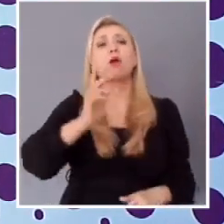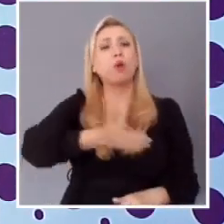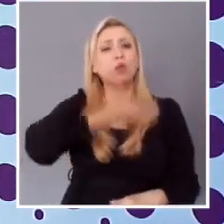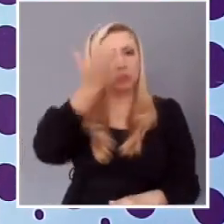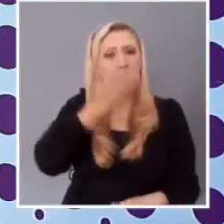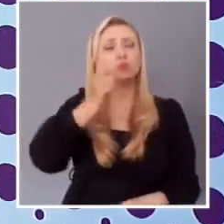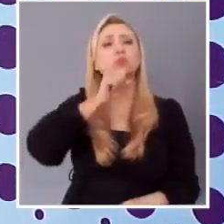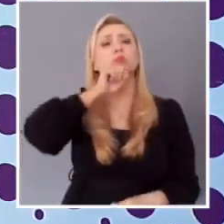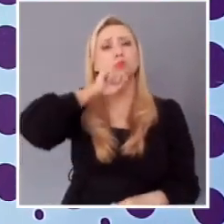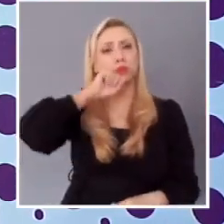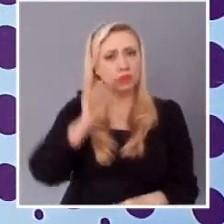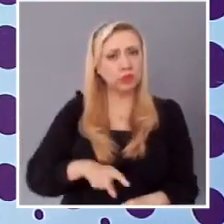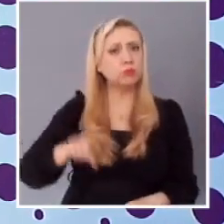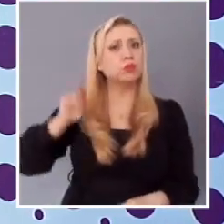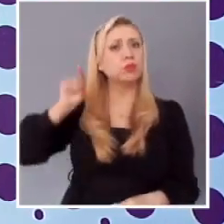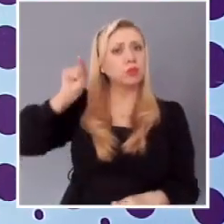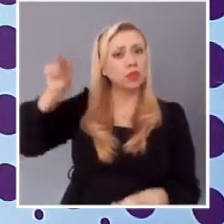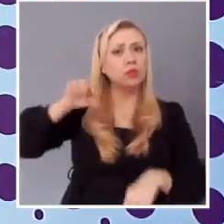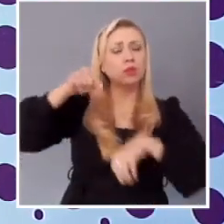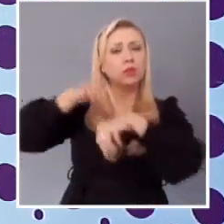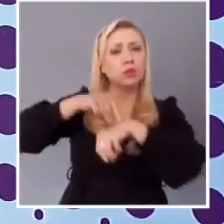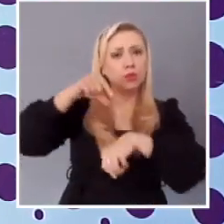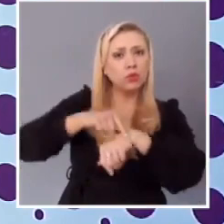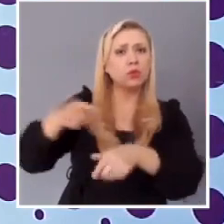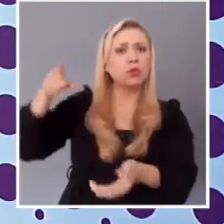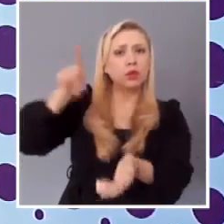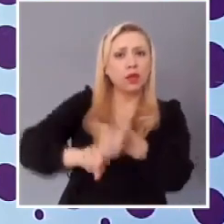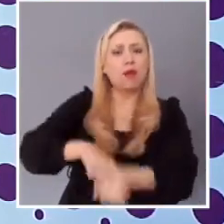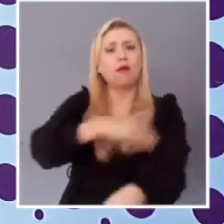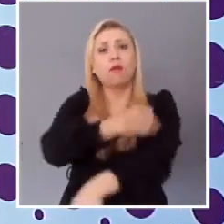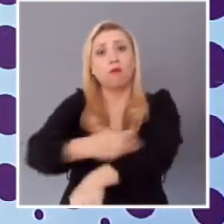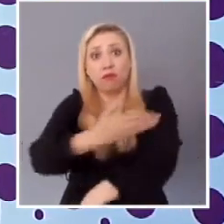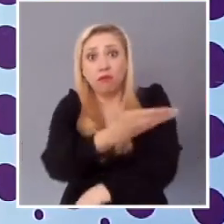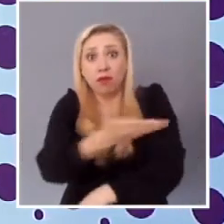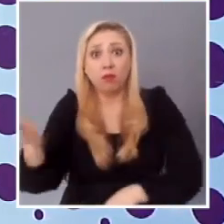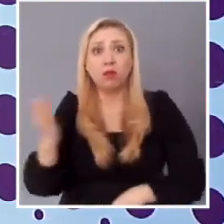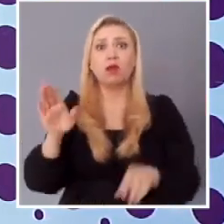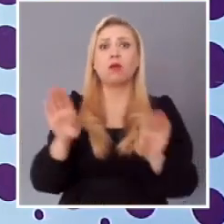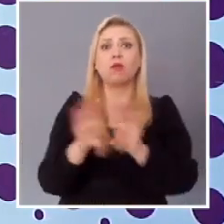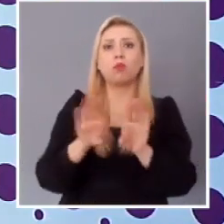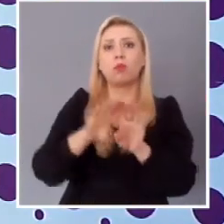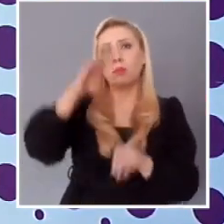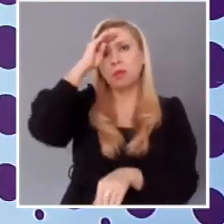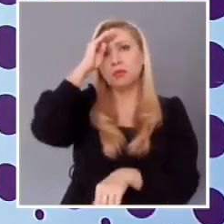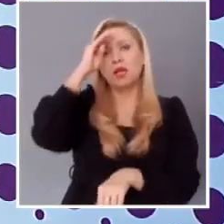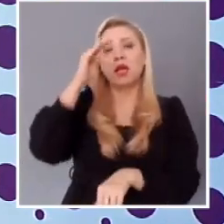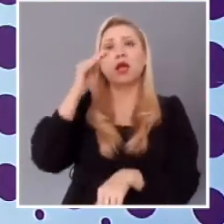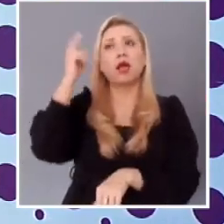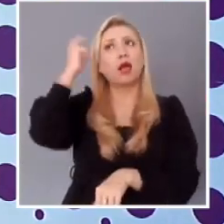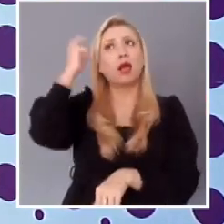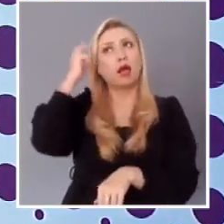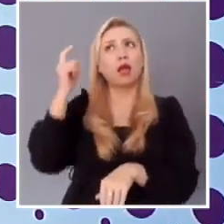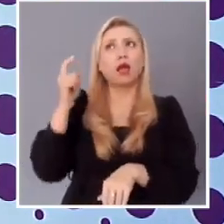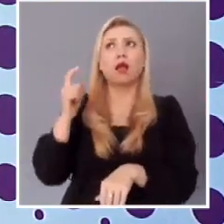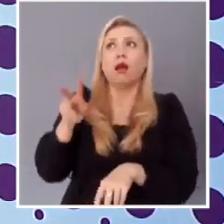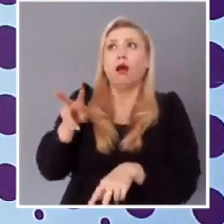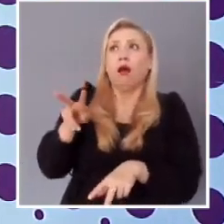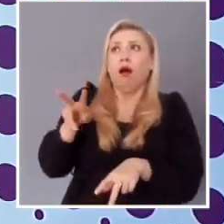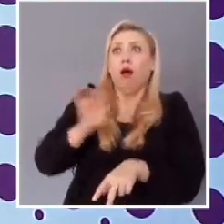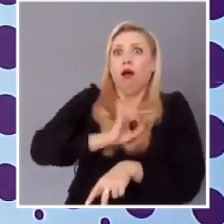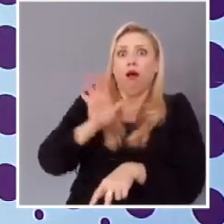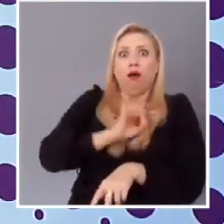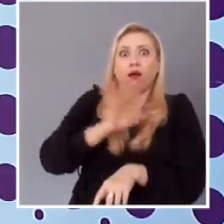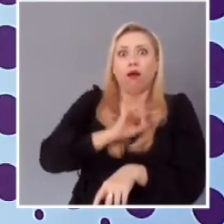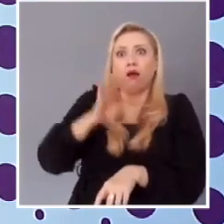por ejemplo, las situaciones críticas en salud mental, ¿no? Que muchas veces asustan a la sociedad porque se cree que no